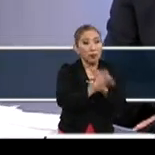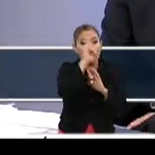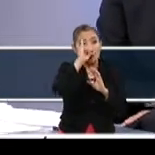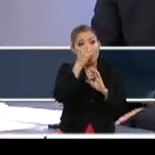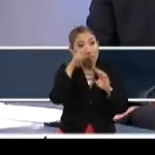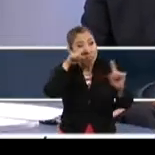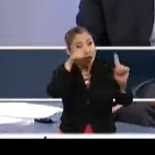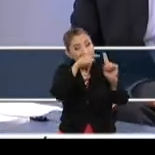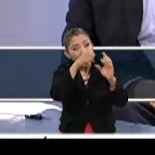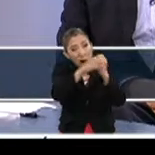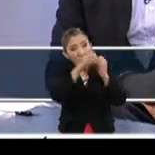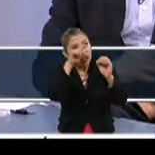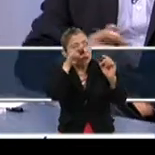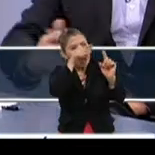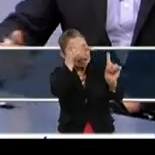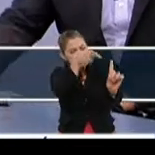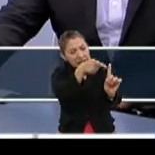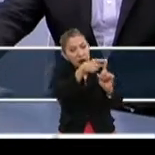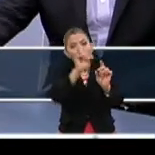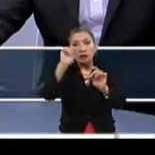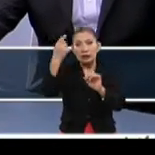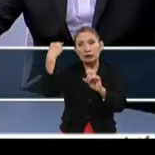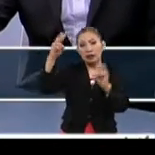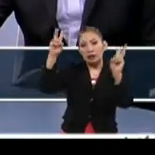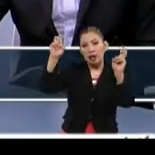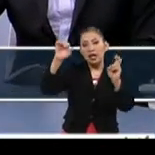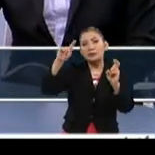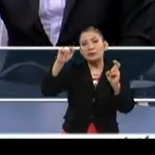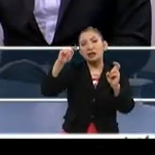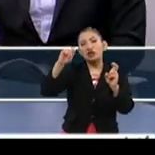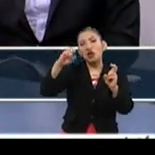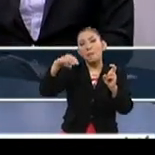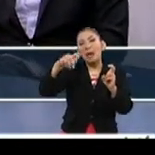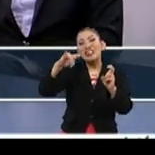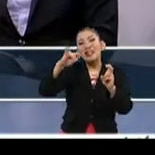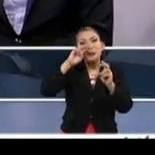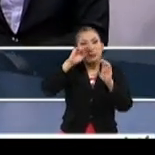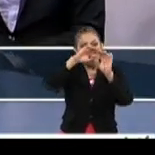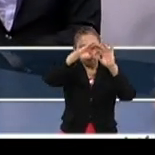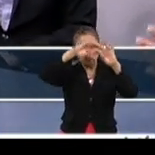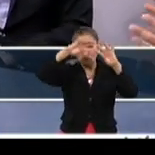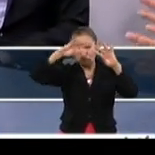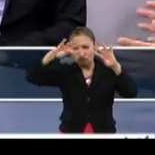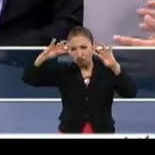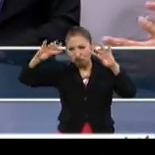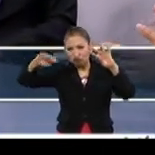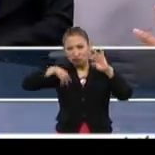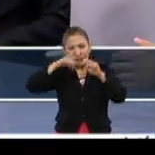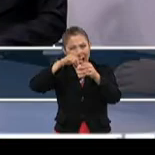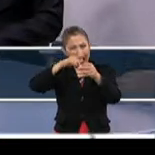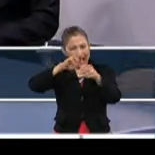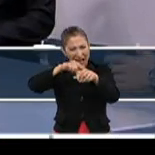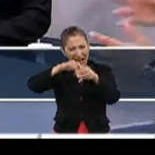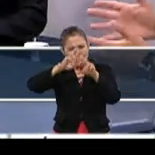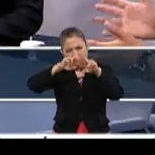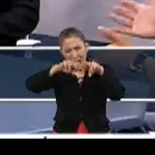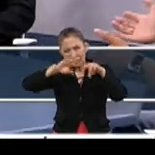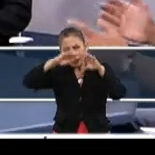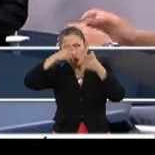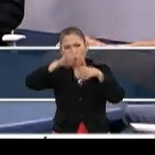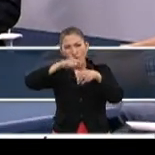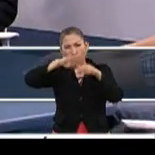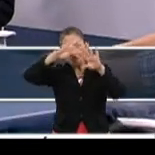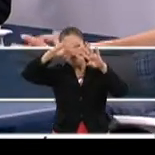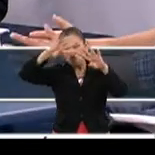imagen directa de los objetos, una técnica que se llama espectrometría, que lo que hace es básicamente analizar los colores de los diversos colores